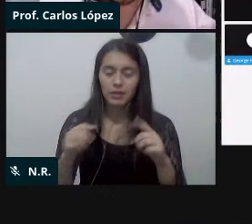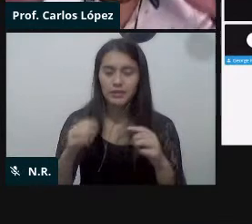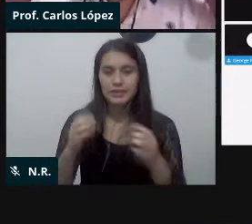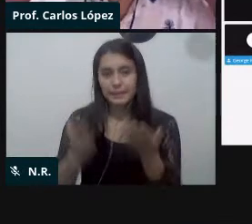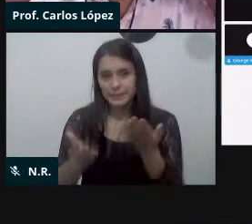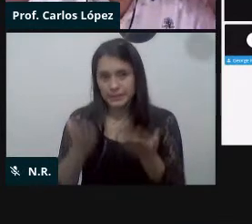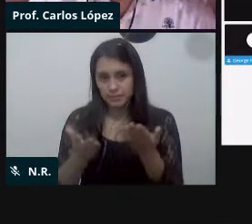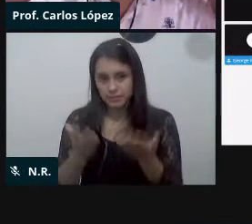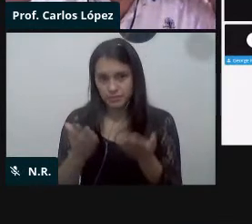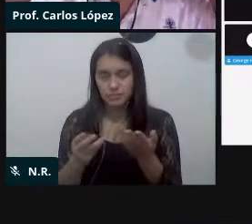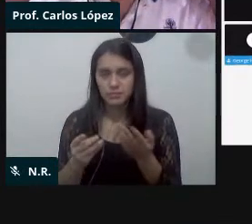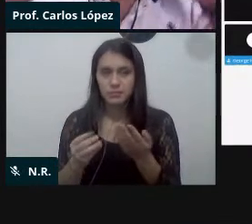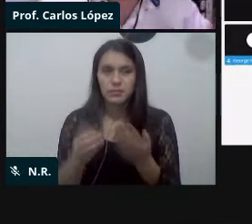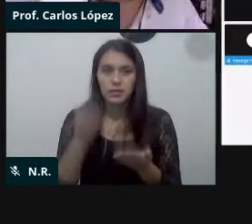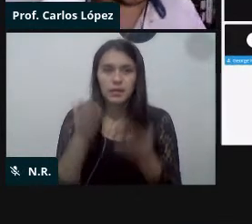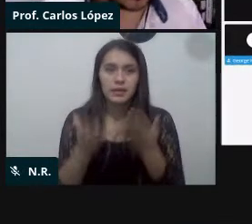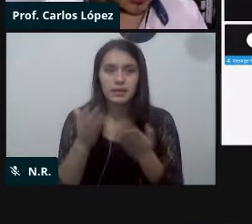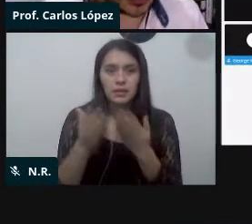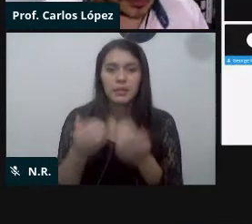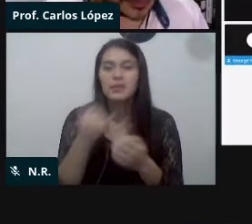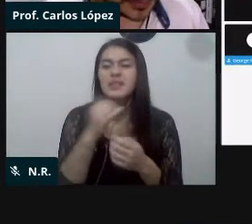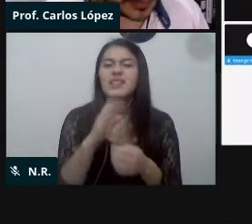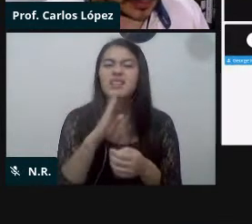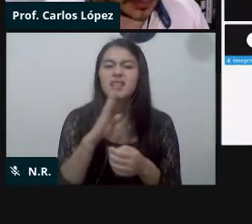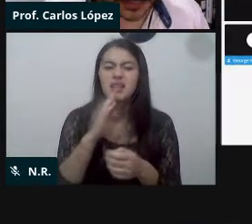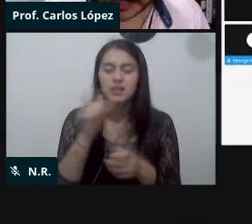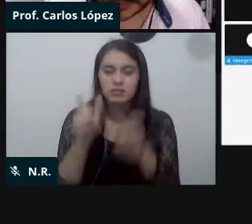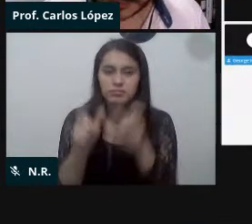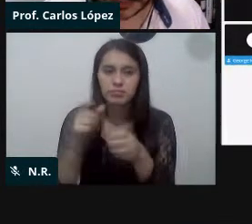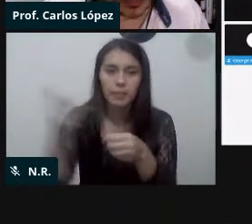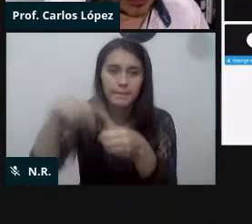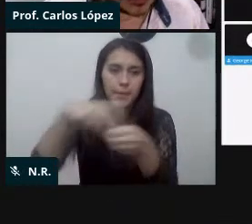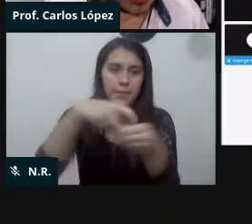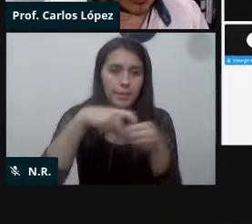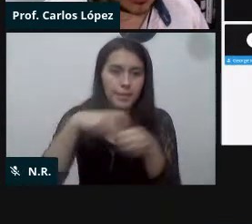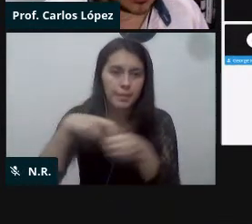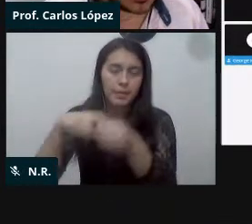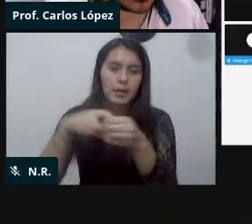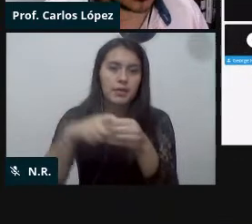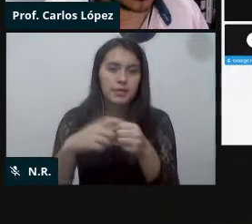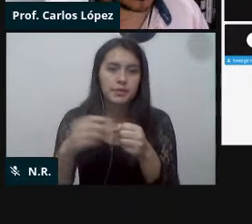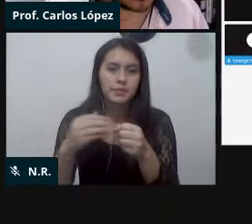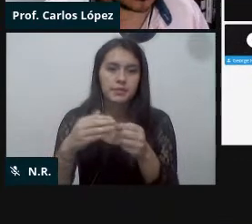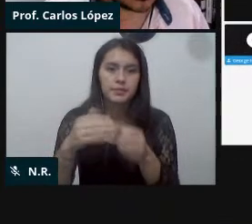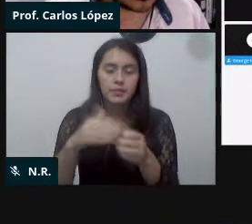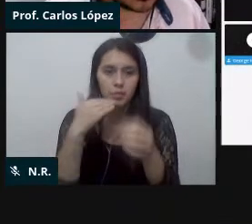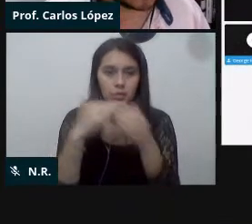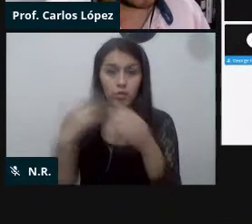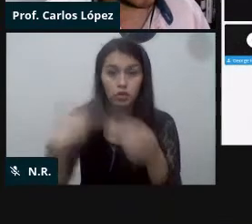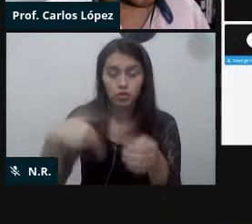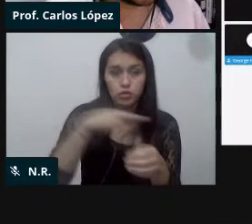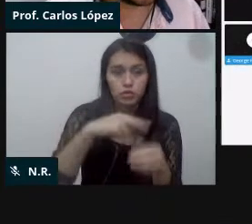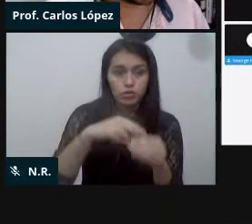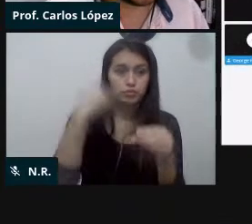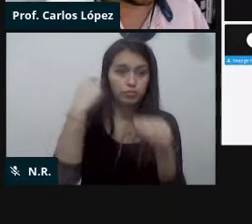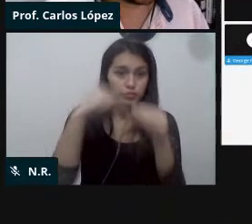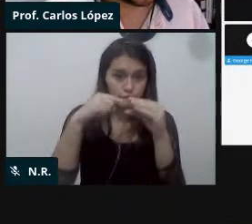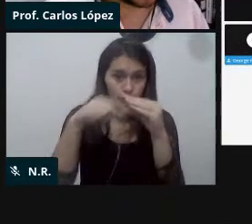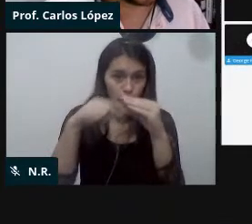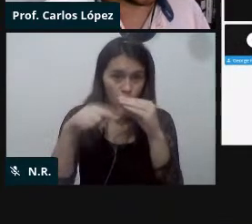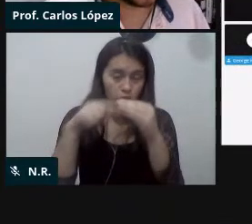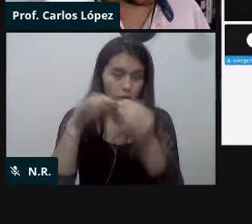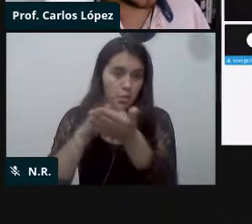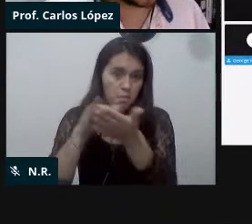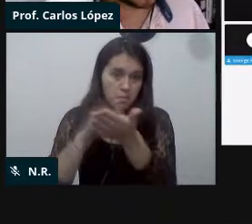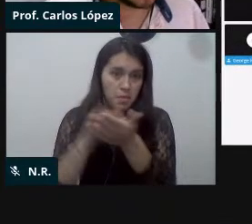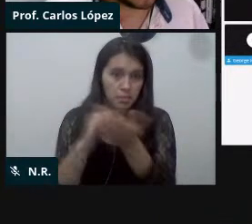persona, de las personas que ustedes quieran ingresar. En este caso, nosotros ingresamos con el mismo correo, el correo del CIDET,